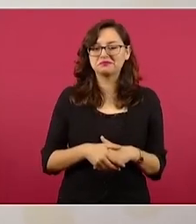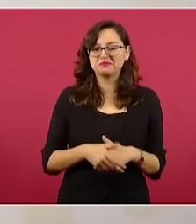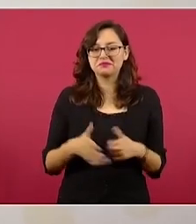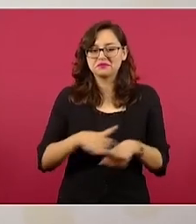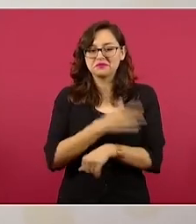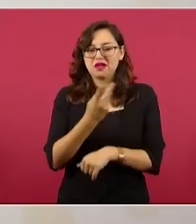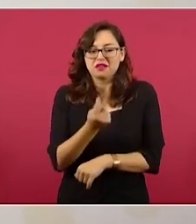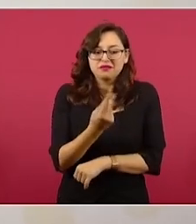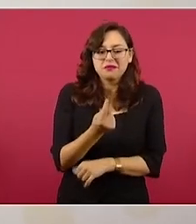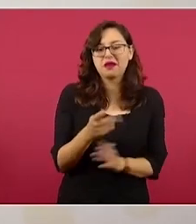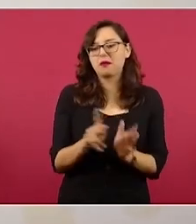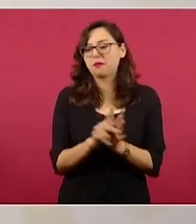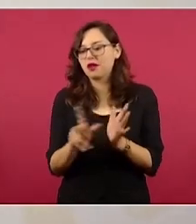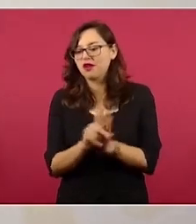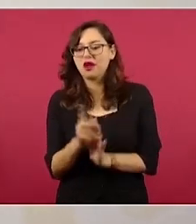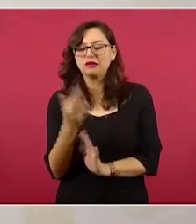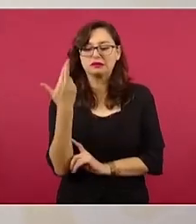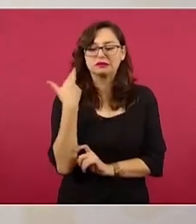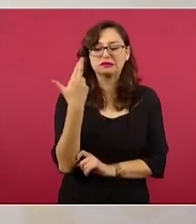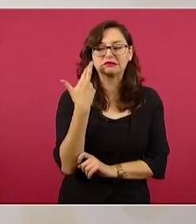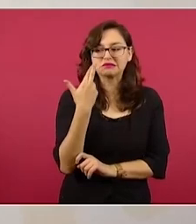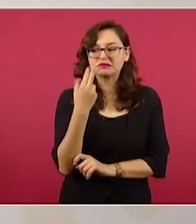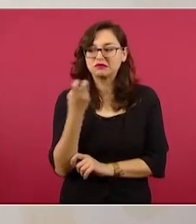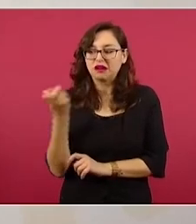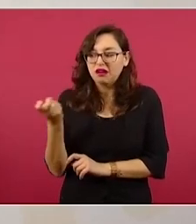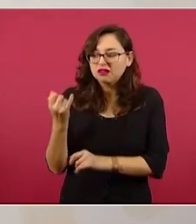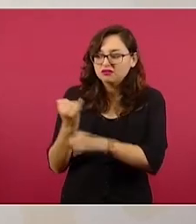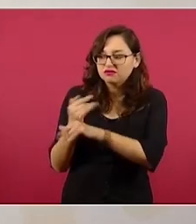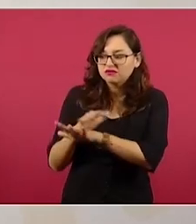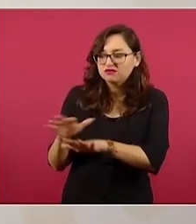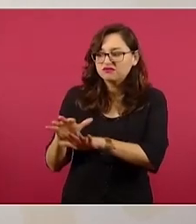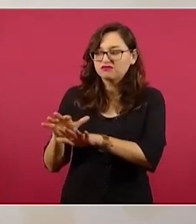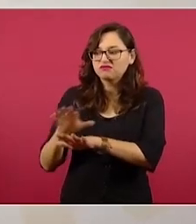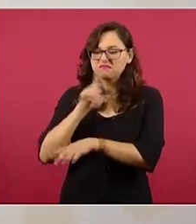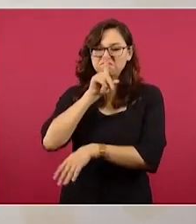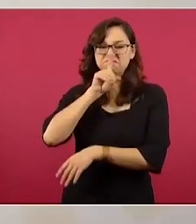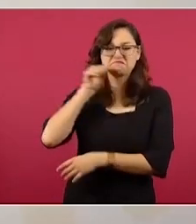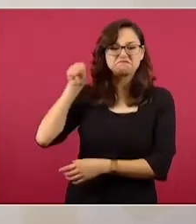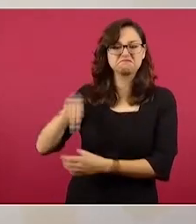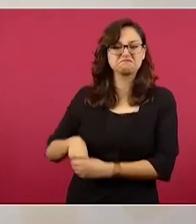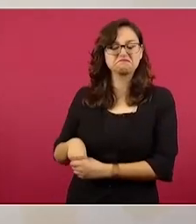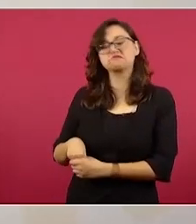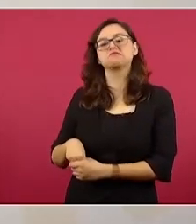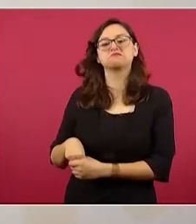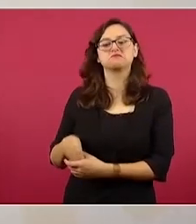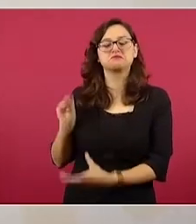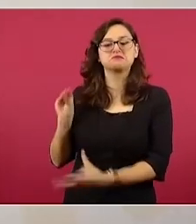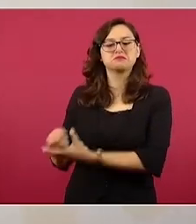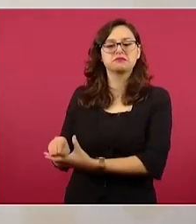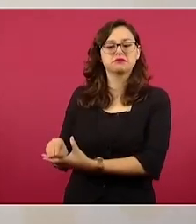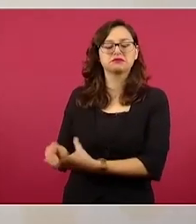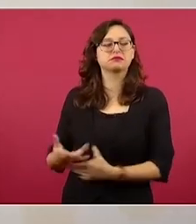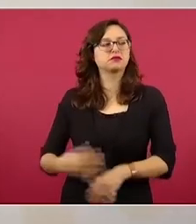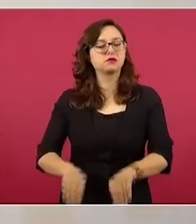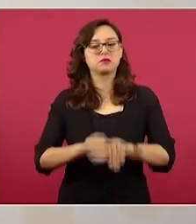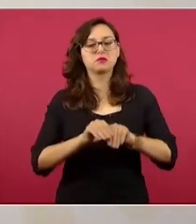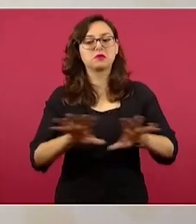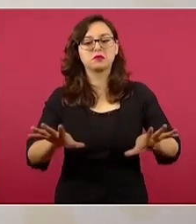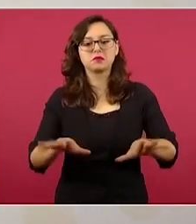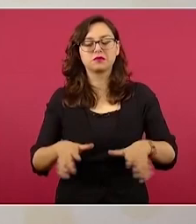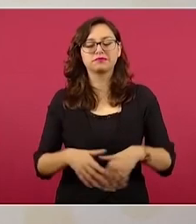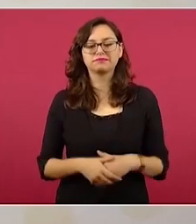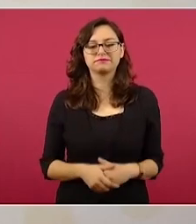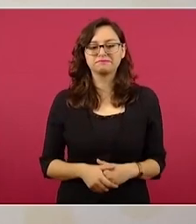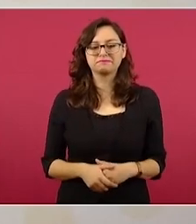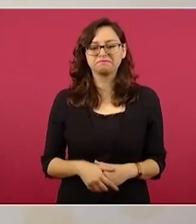¿no? Pero la mayoría, sobre todo los medios